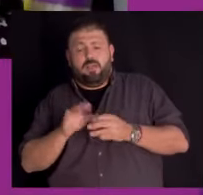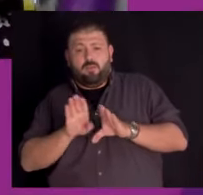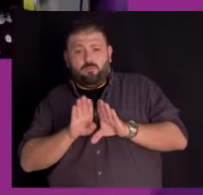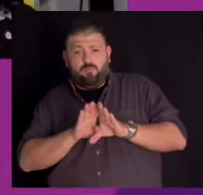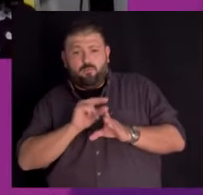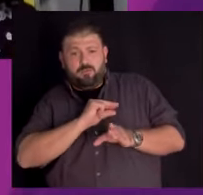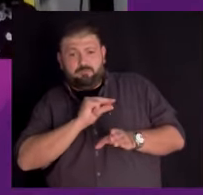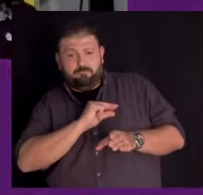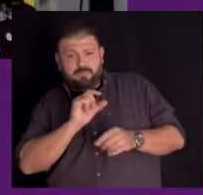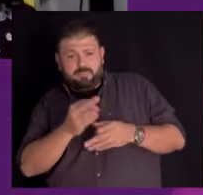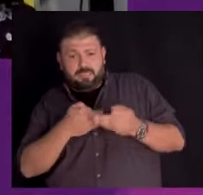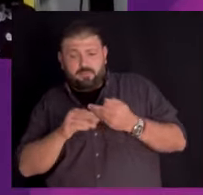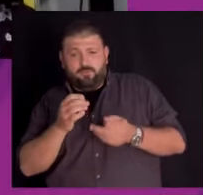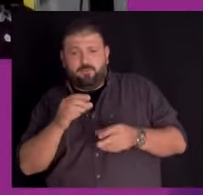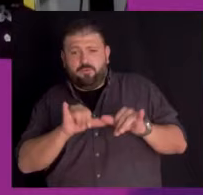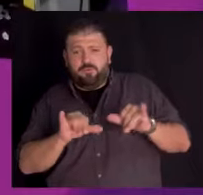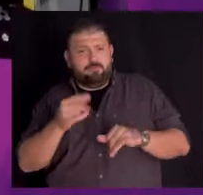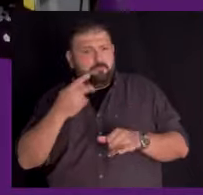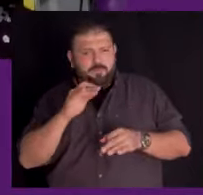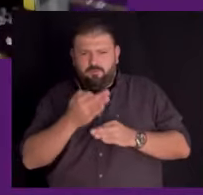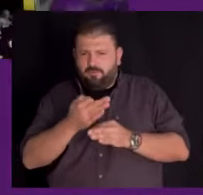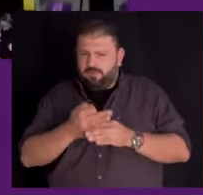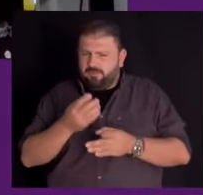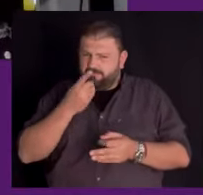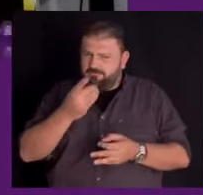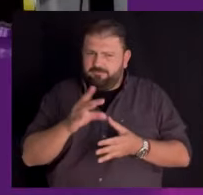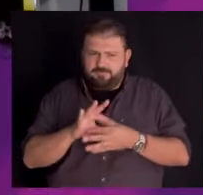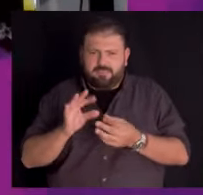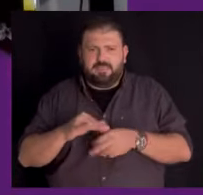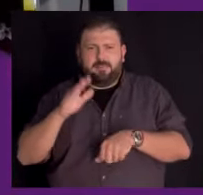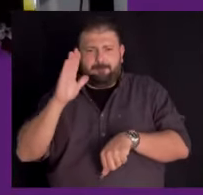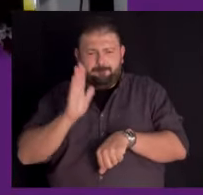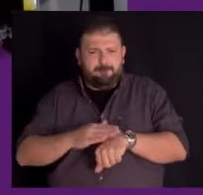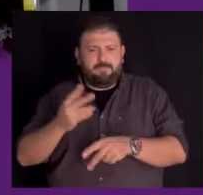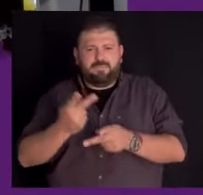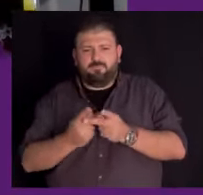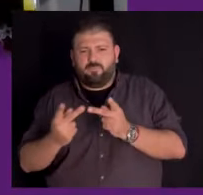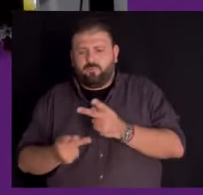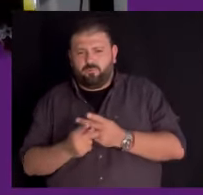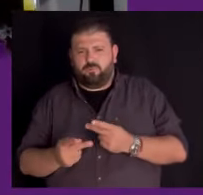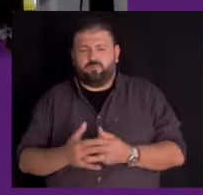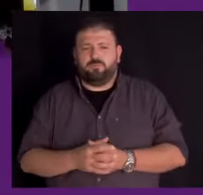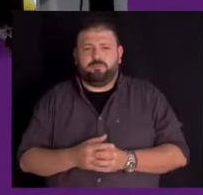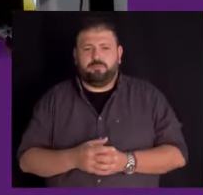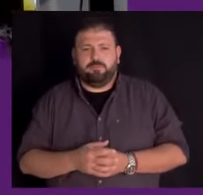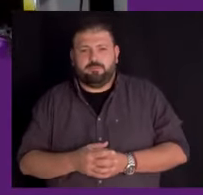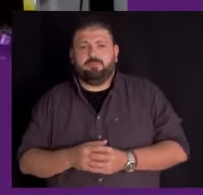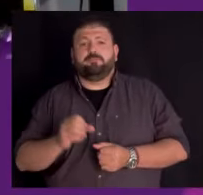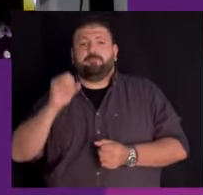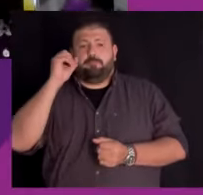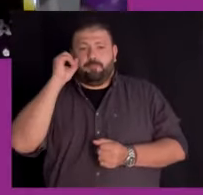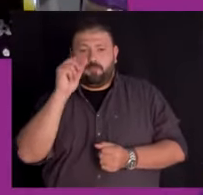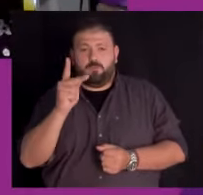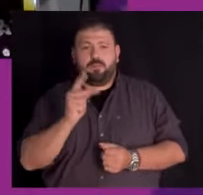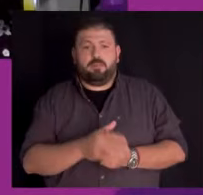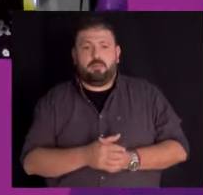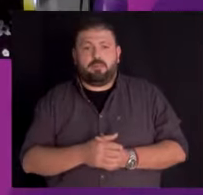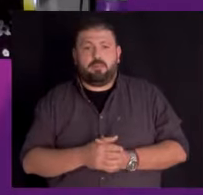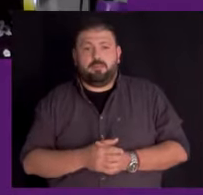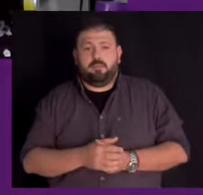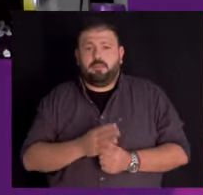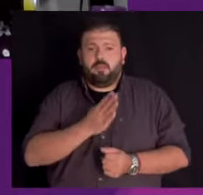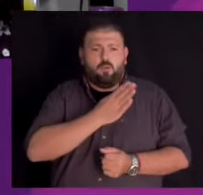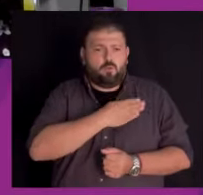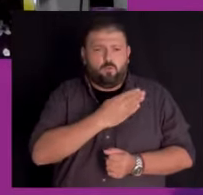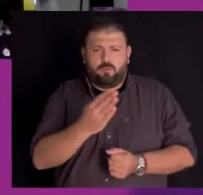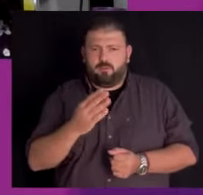Entonces, vamos ya entrando de lleno a poder hablar más de nuestros productos. Ok, pues bueno, lo primero que